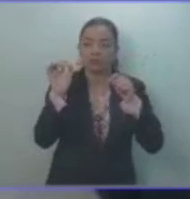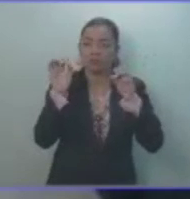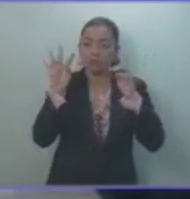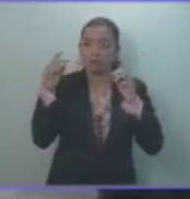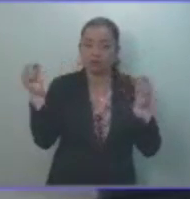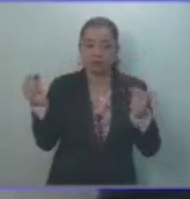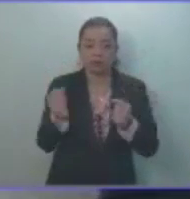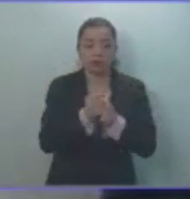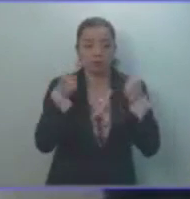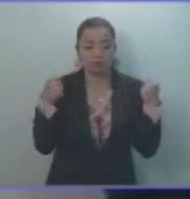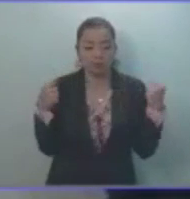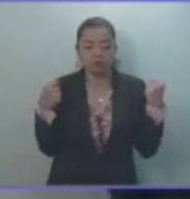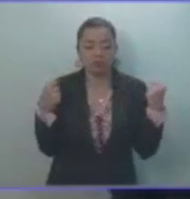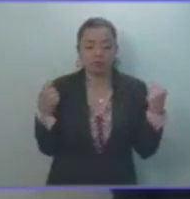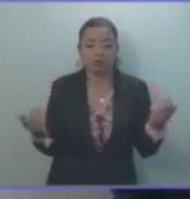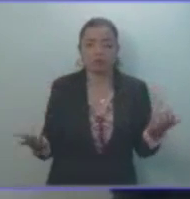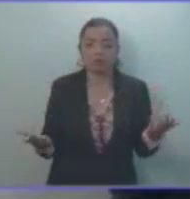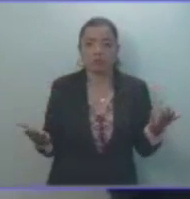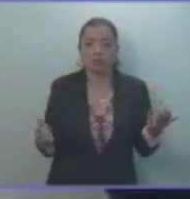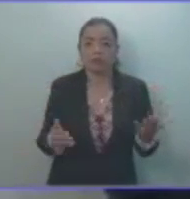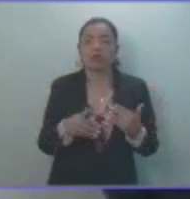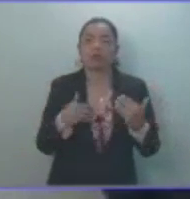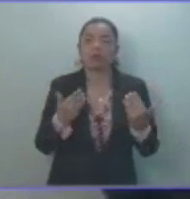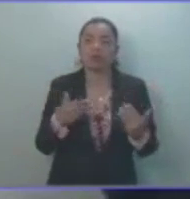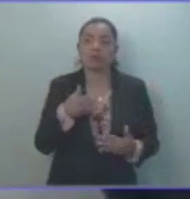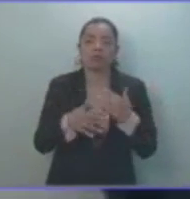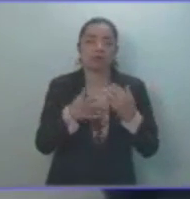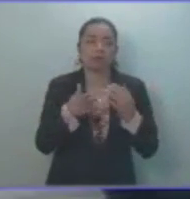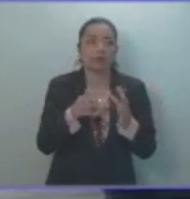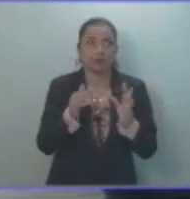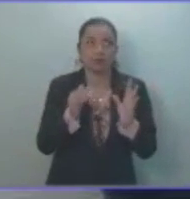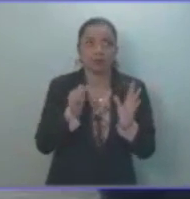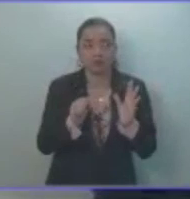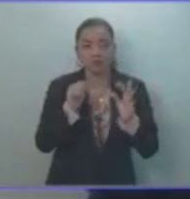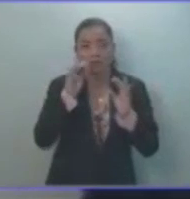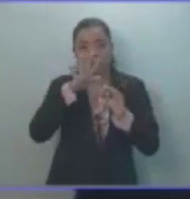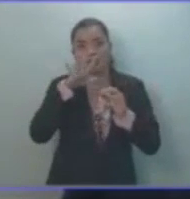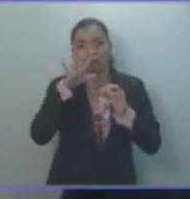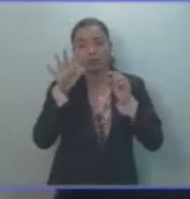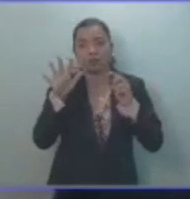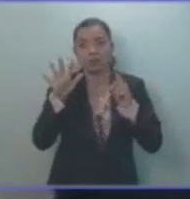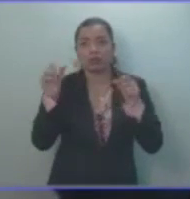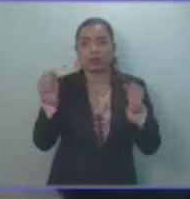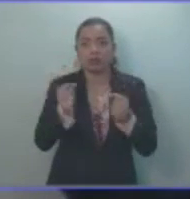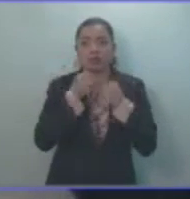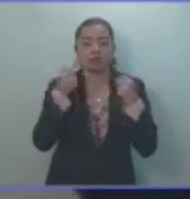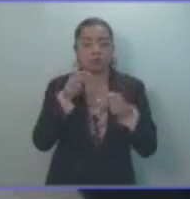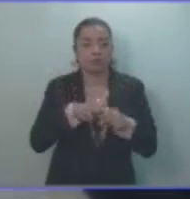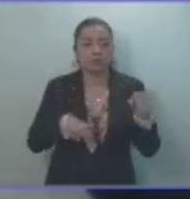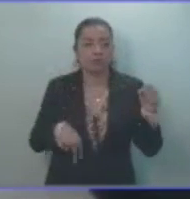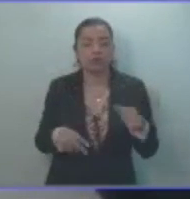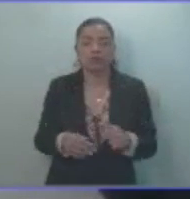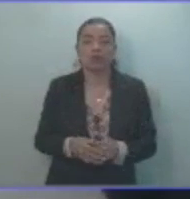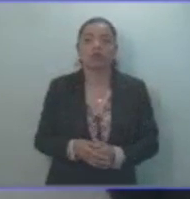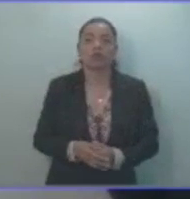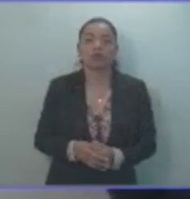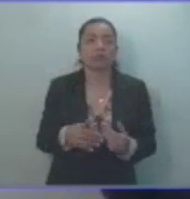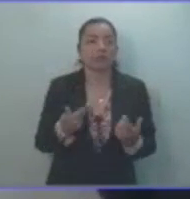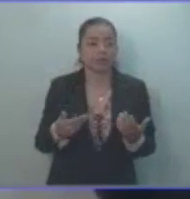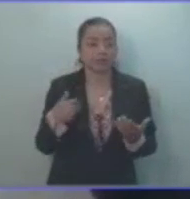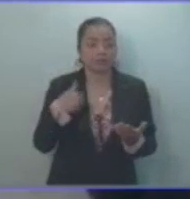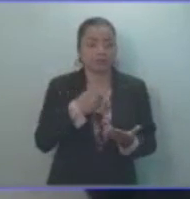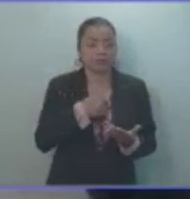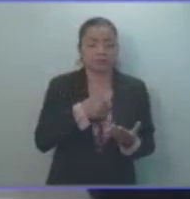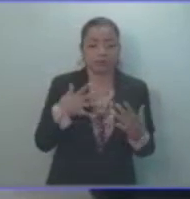996.4 millones, eso genera un crecimiento de 56 millones de dólares. El ramo